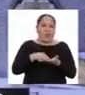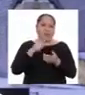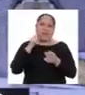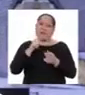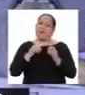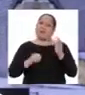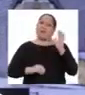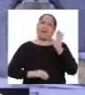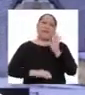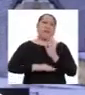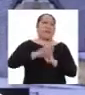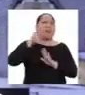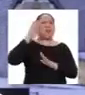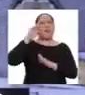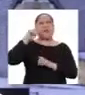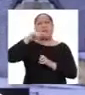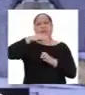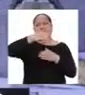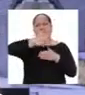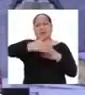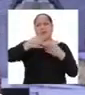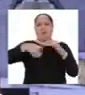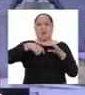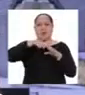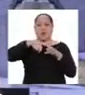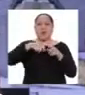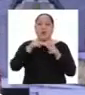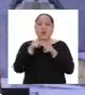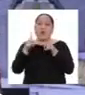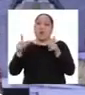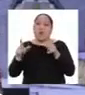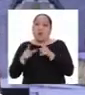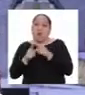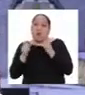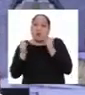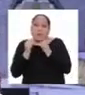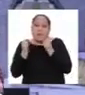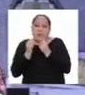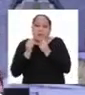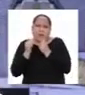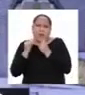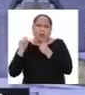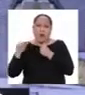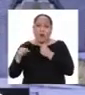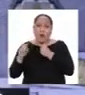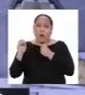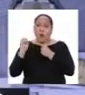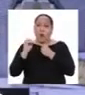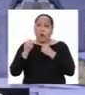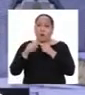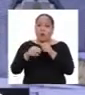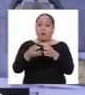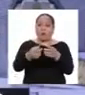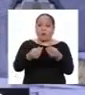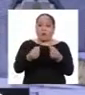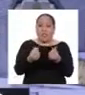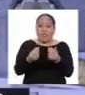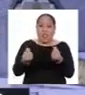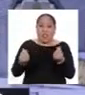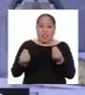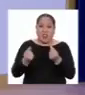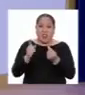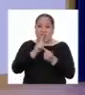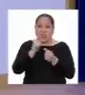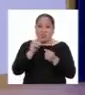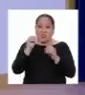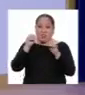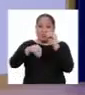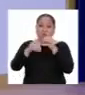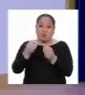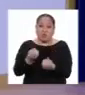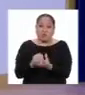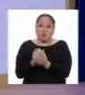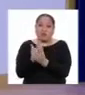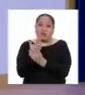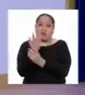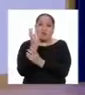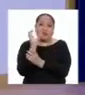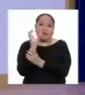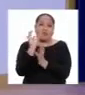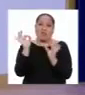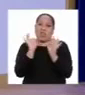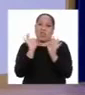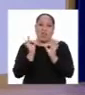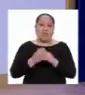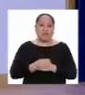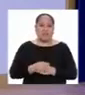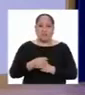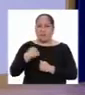la cocina en lugares muy fríos o con tierras en las que no se puede cultivar buena parte del año. Y dime, ¿no crees